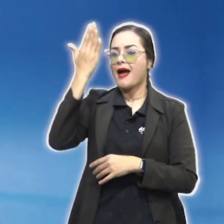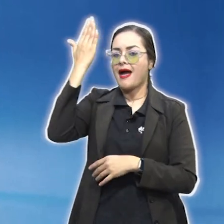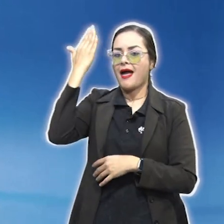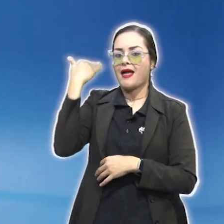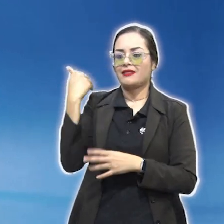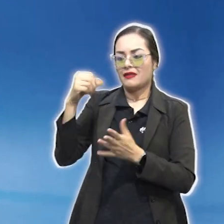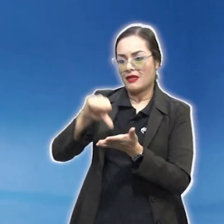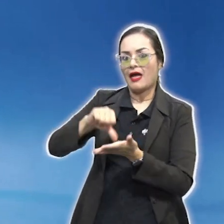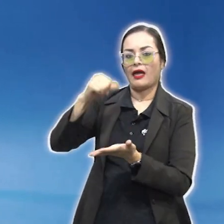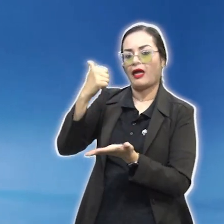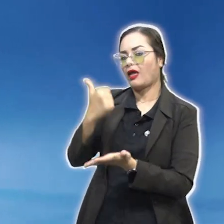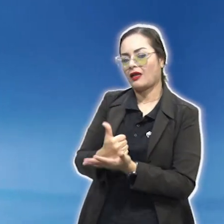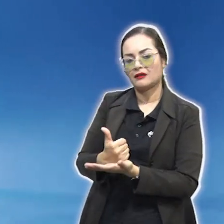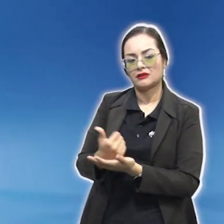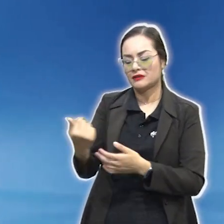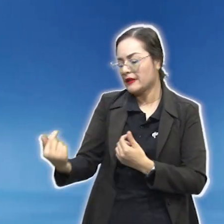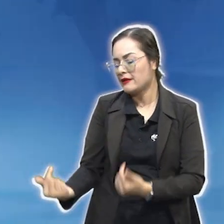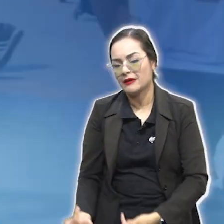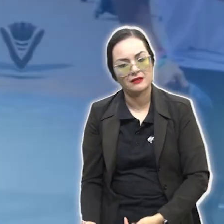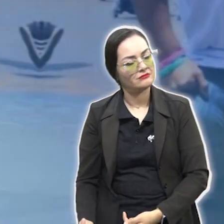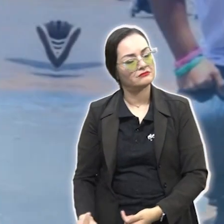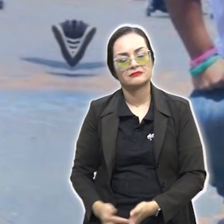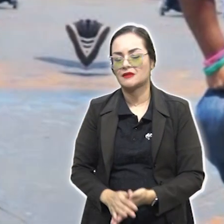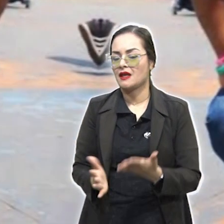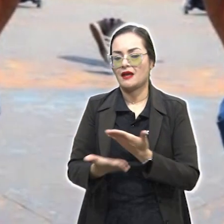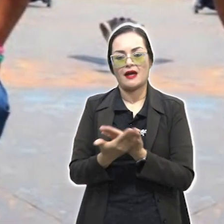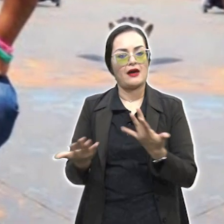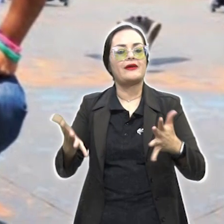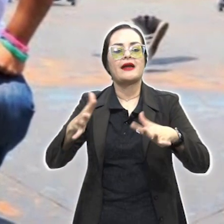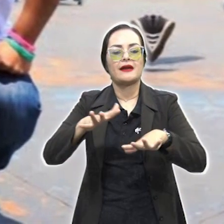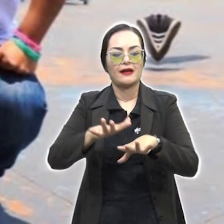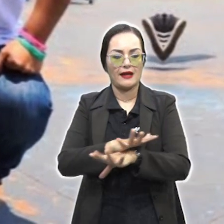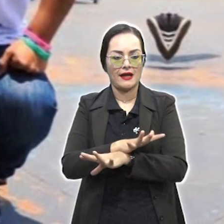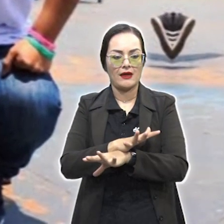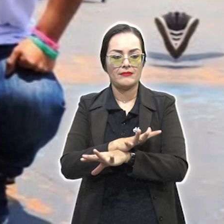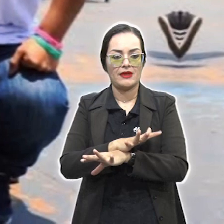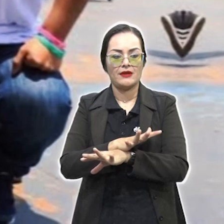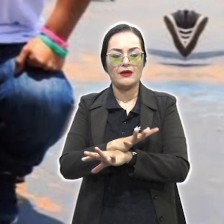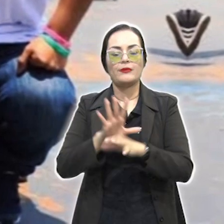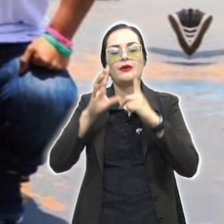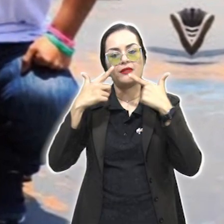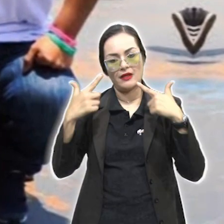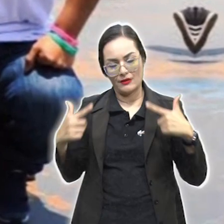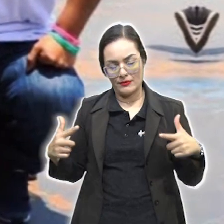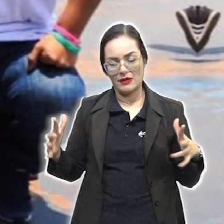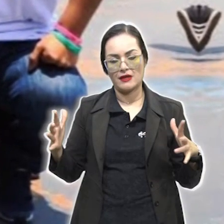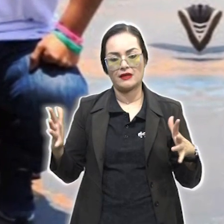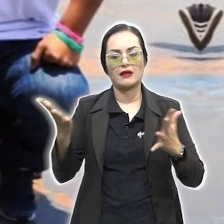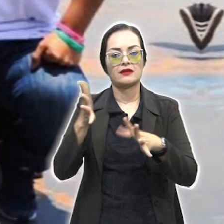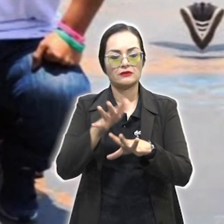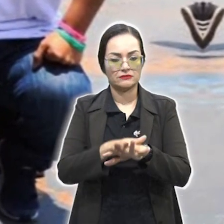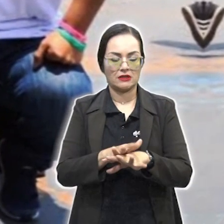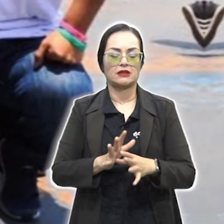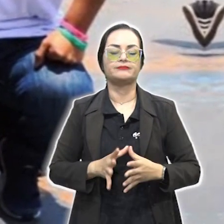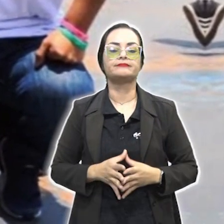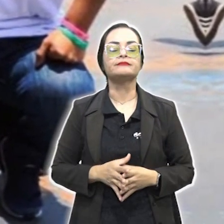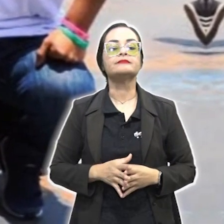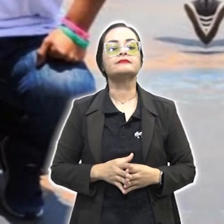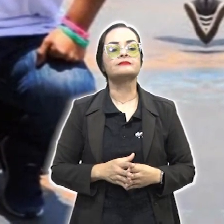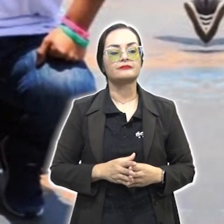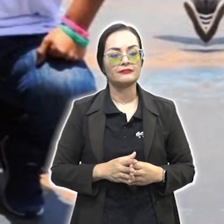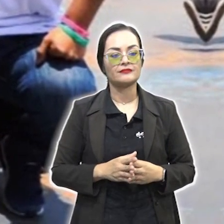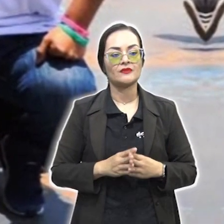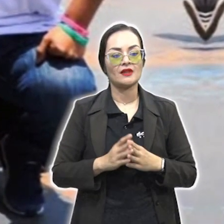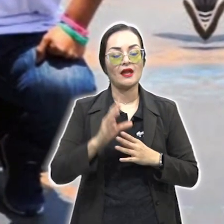como enanismo, pero de acuerdo con el vocabulario inclusivo, ya no debe utilizarse esta palabra. La causa